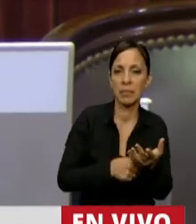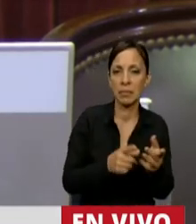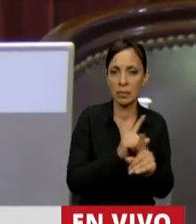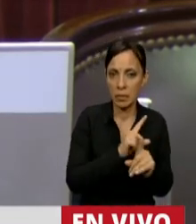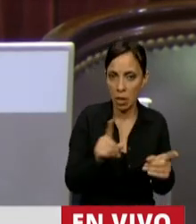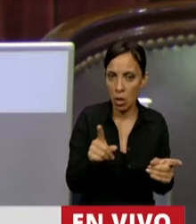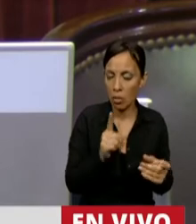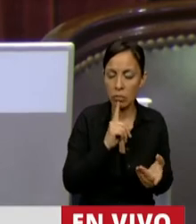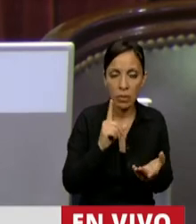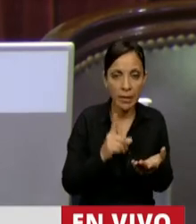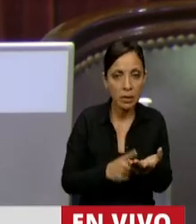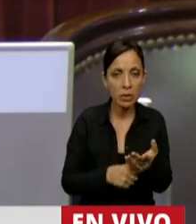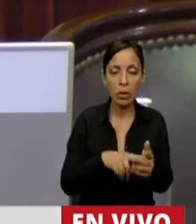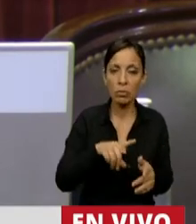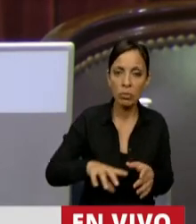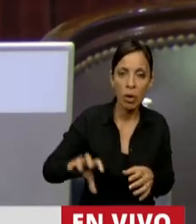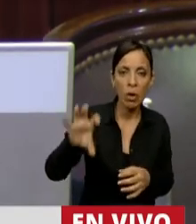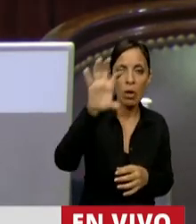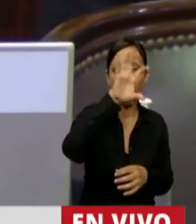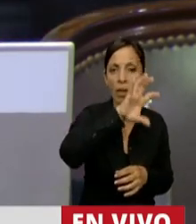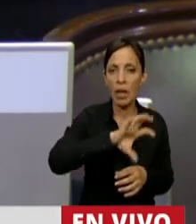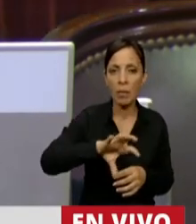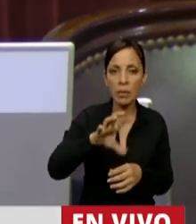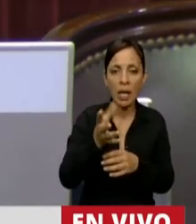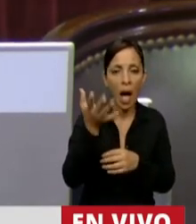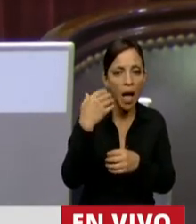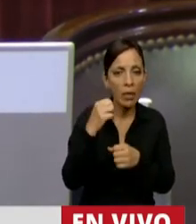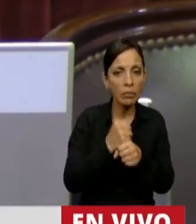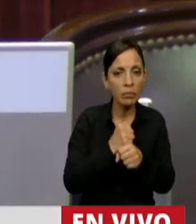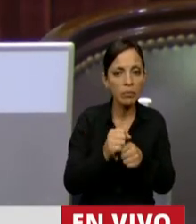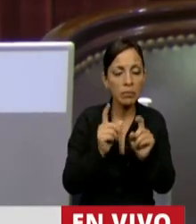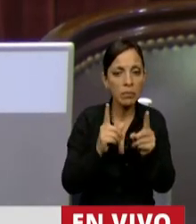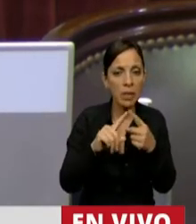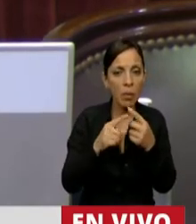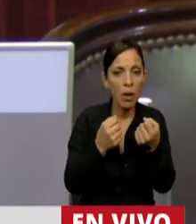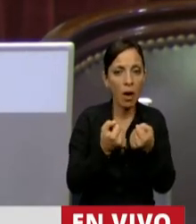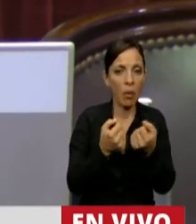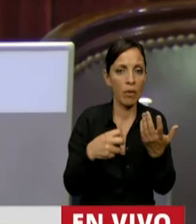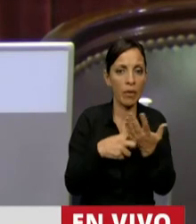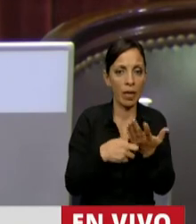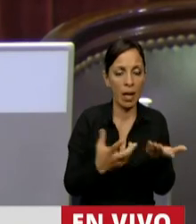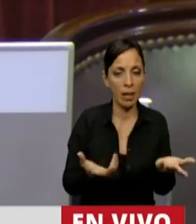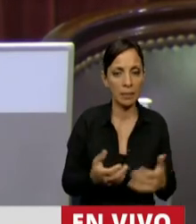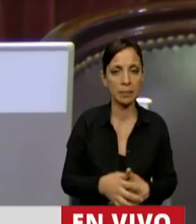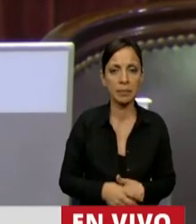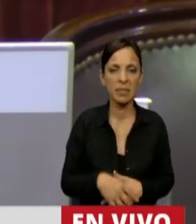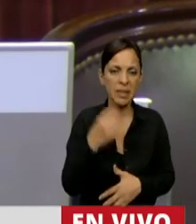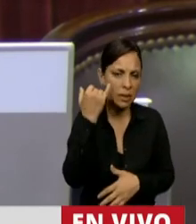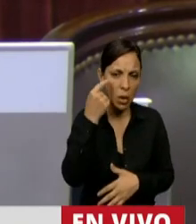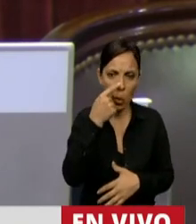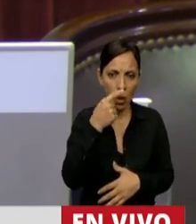una decisión que todas las provincias ratificaron en ese pacto fiscal, señor presidente. Y ya